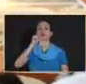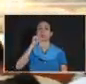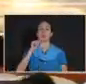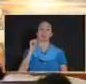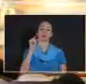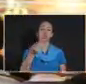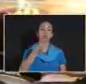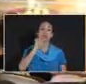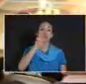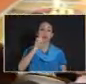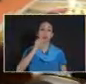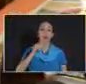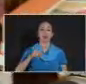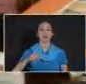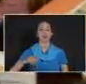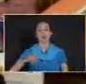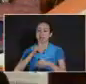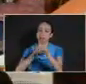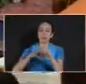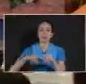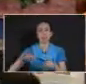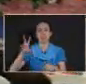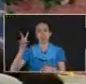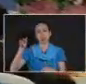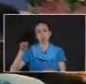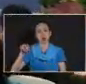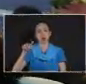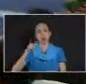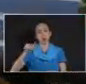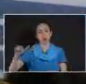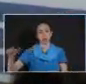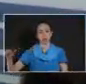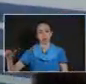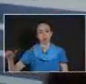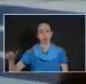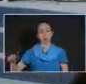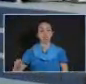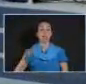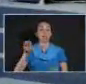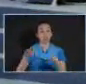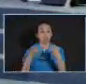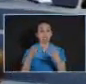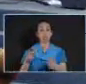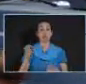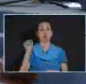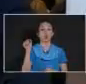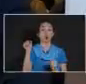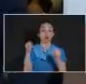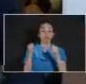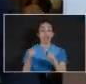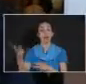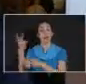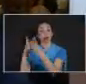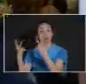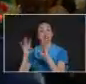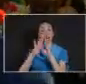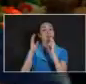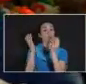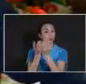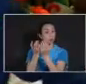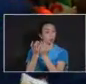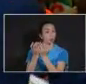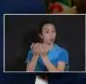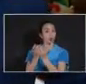agua, entonces yo lo estaría haciendo a usted regresar allá. Y muchos, hermanos, como dicen en mi pueblo, el niño que es